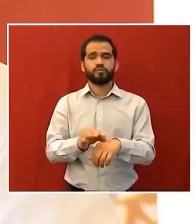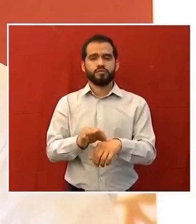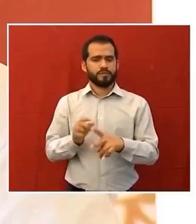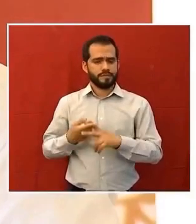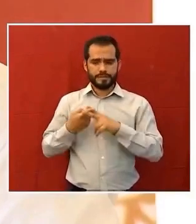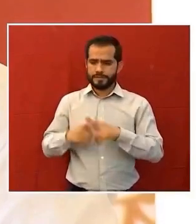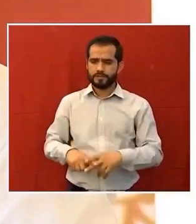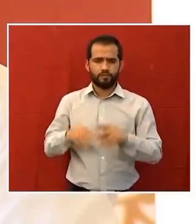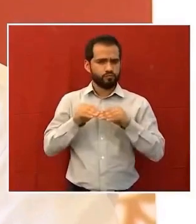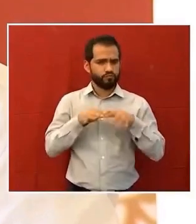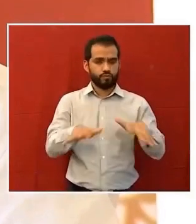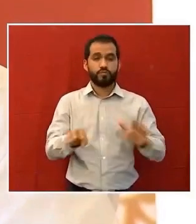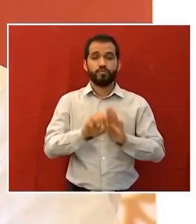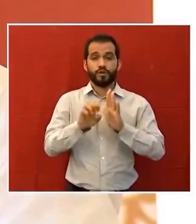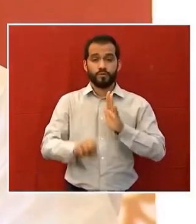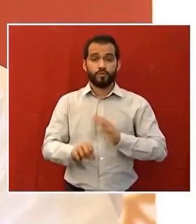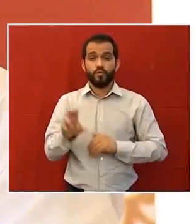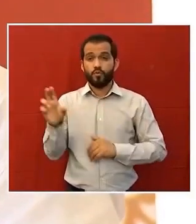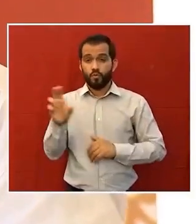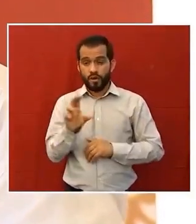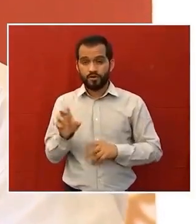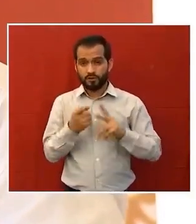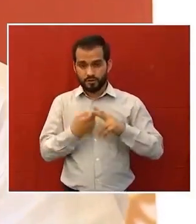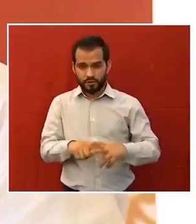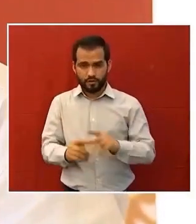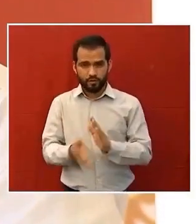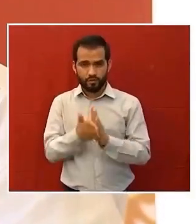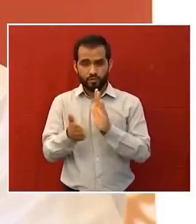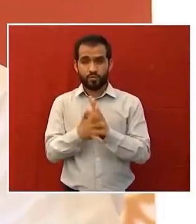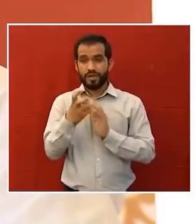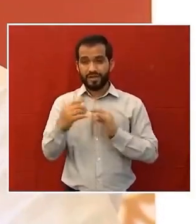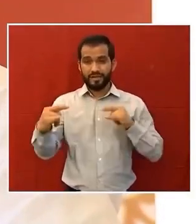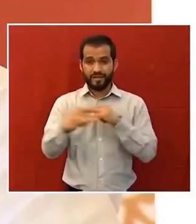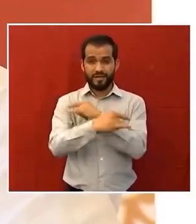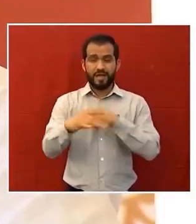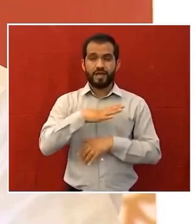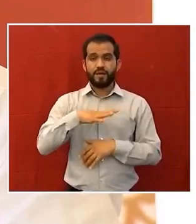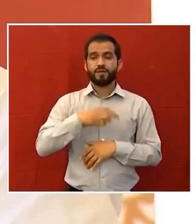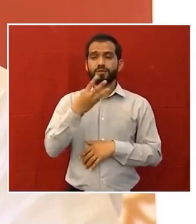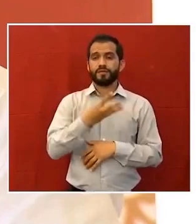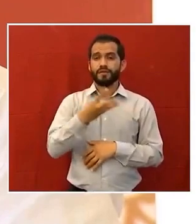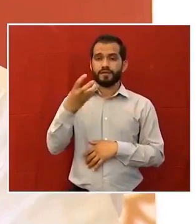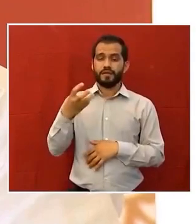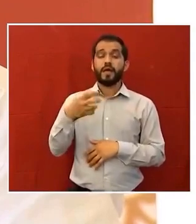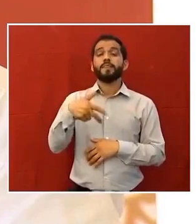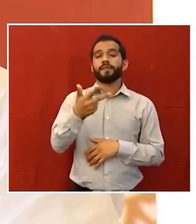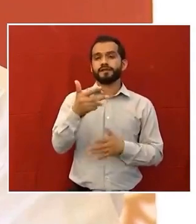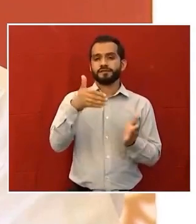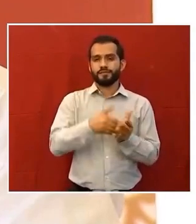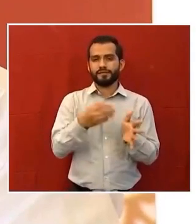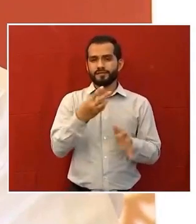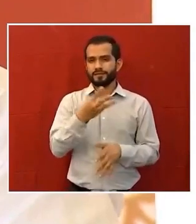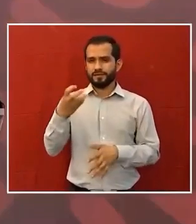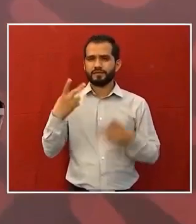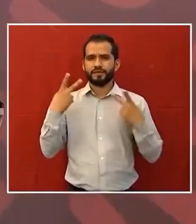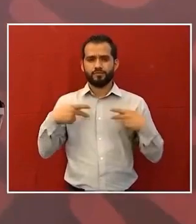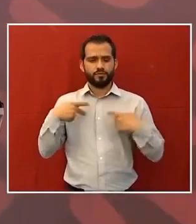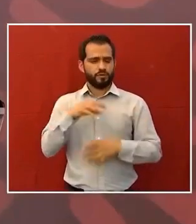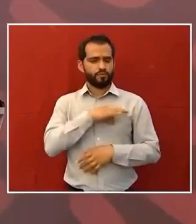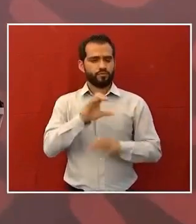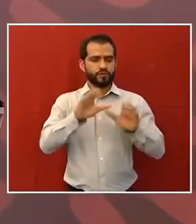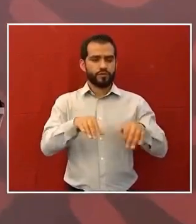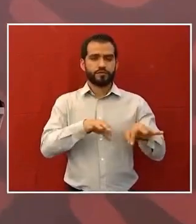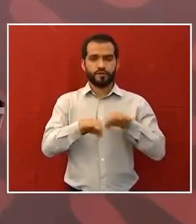inicio. Tan solo durante los trabajos de construcción, esta obra generó más de 13.300 empleos directos